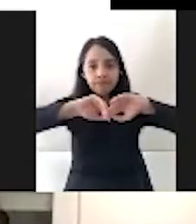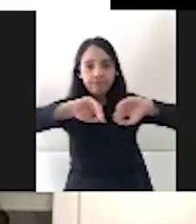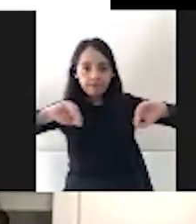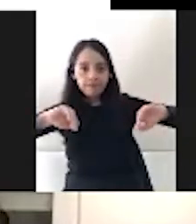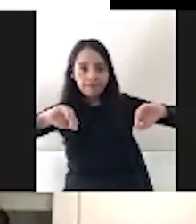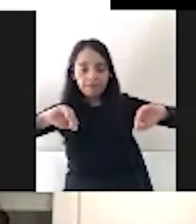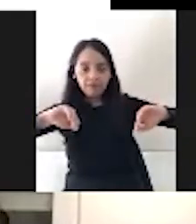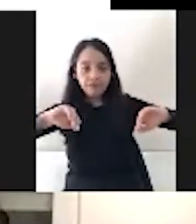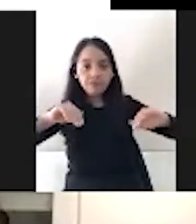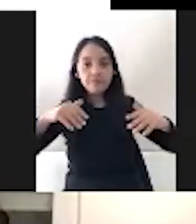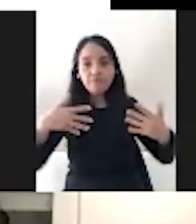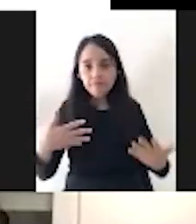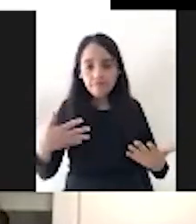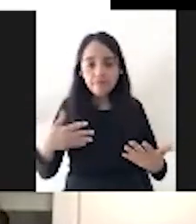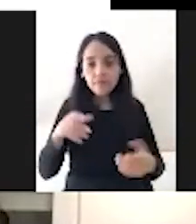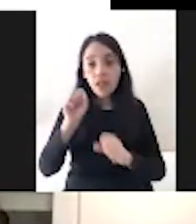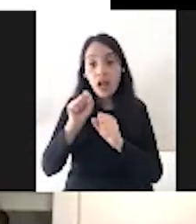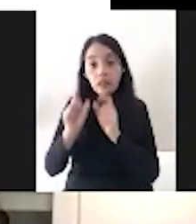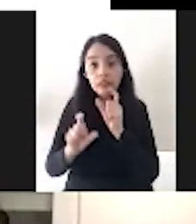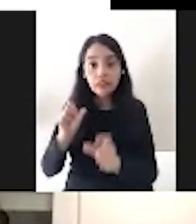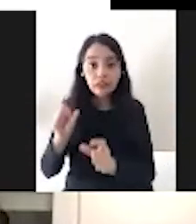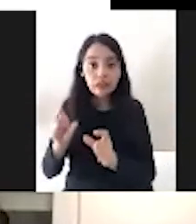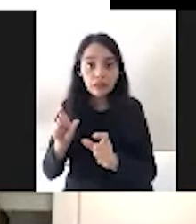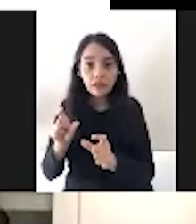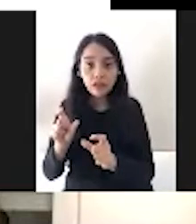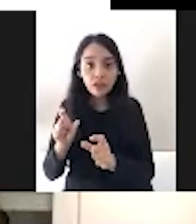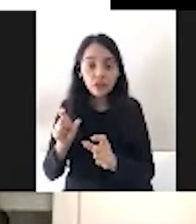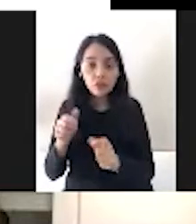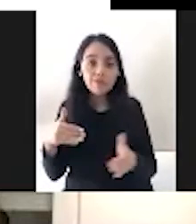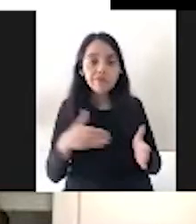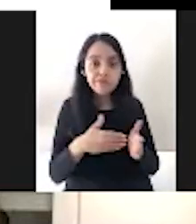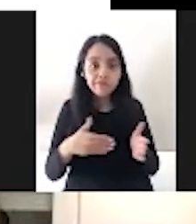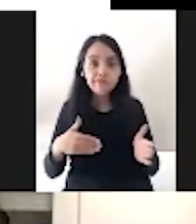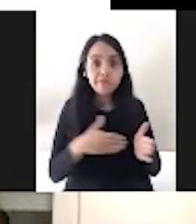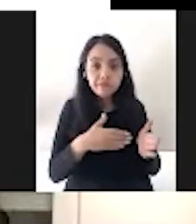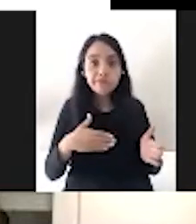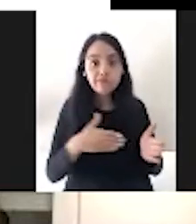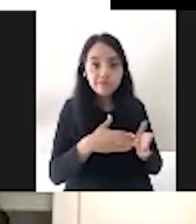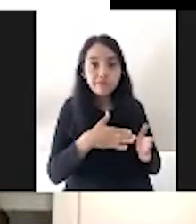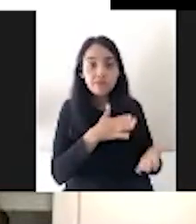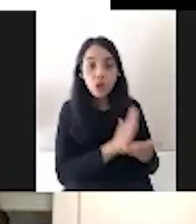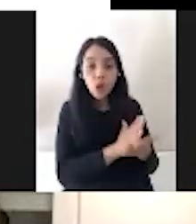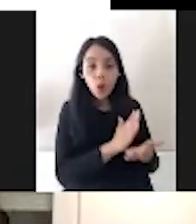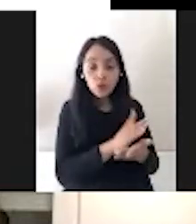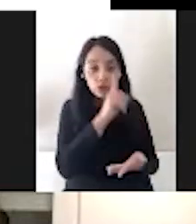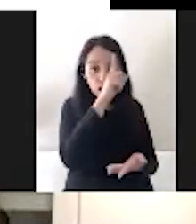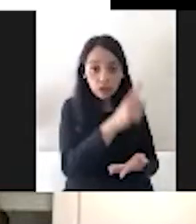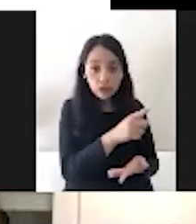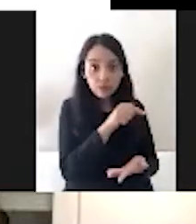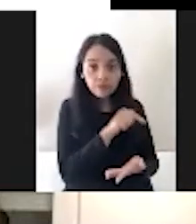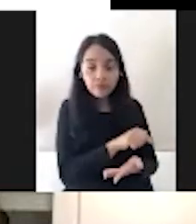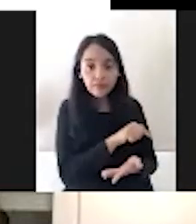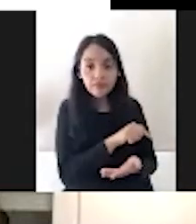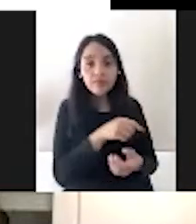qué? Para que estas personas que no se les había permitido estudiar en una escuela regular pudiesen, de alguna